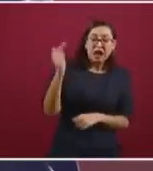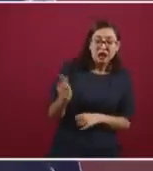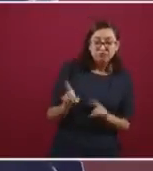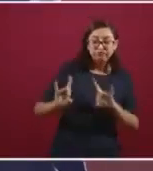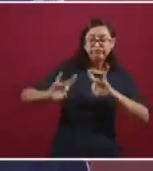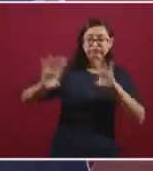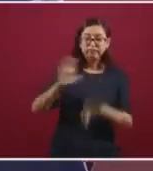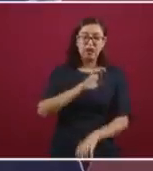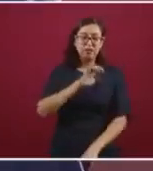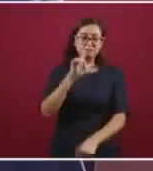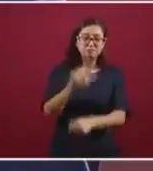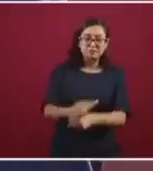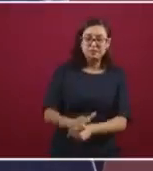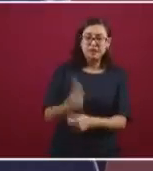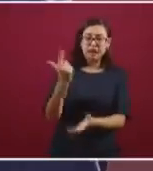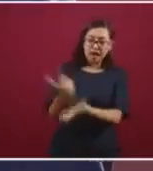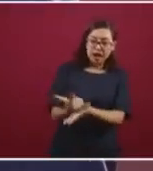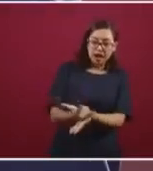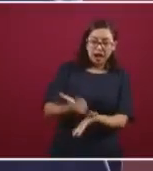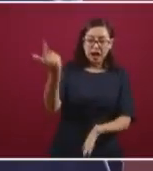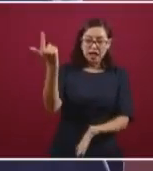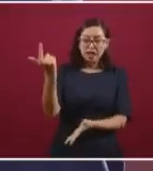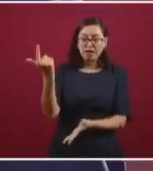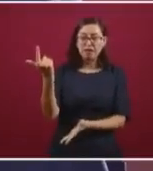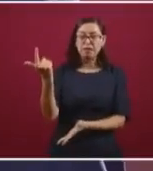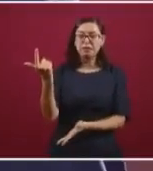que tenían que ver